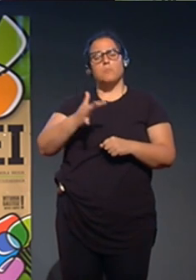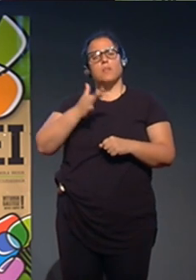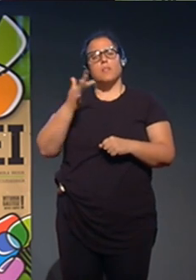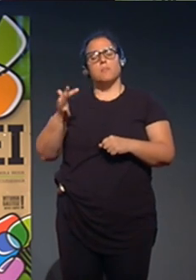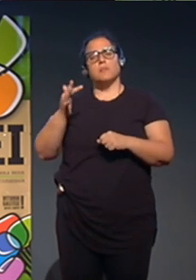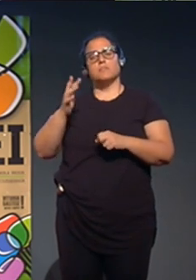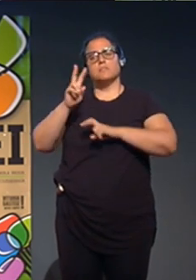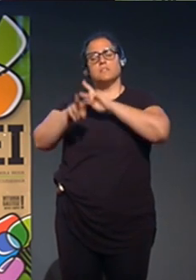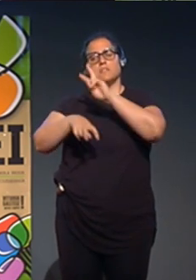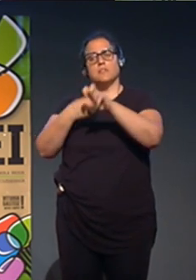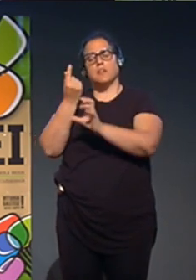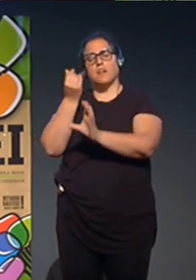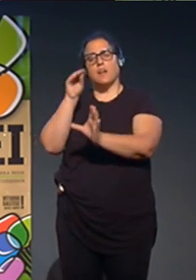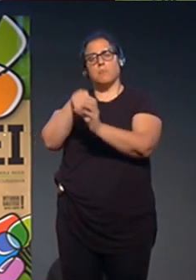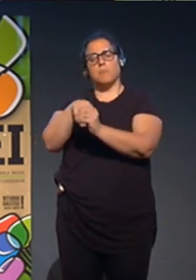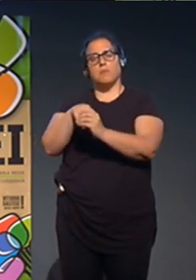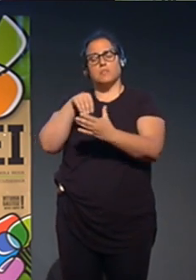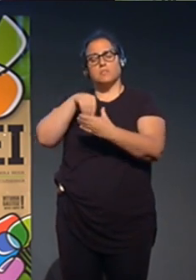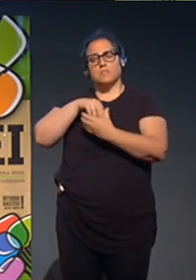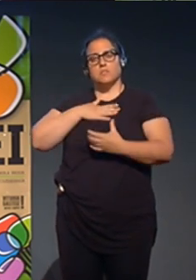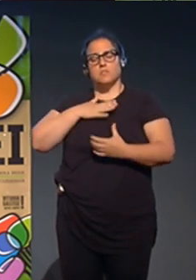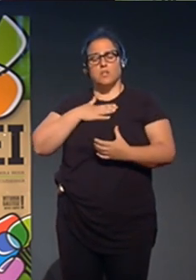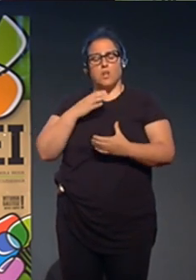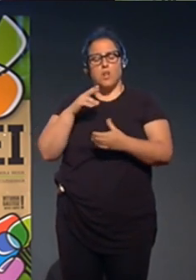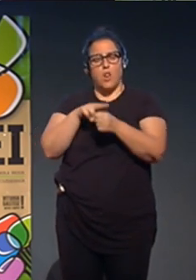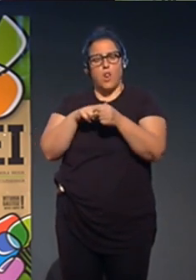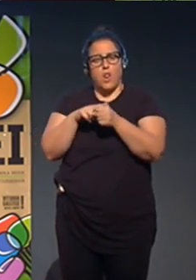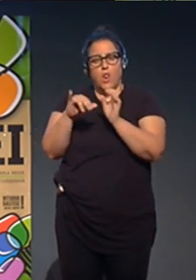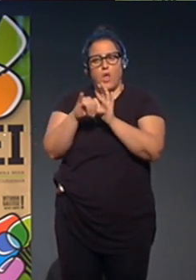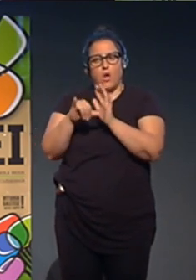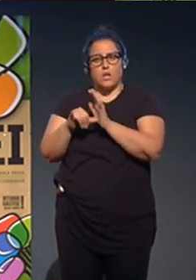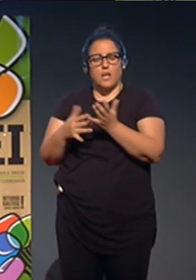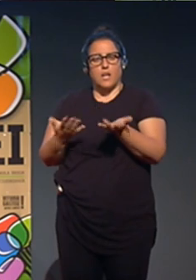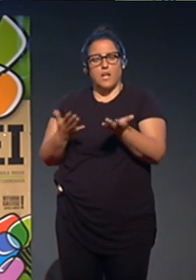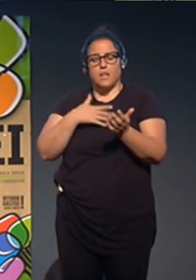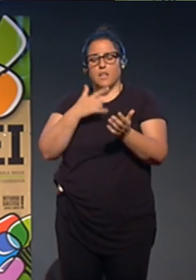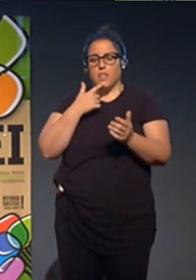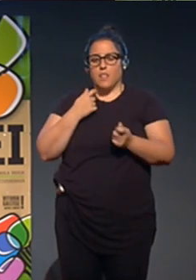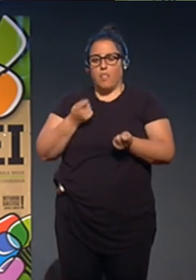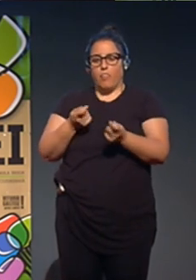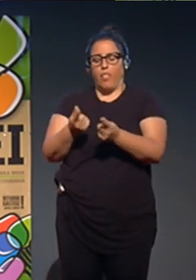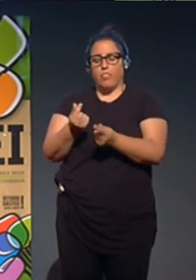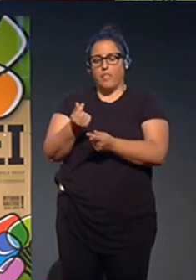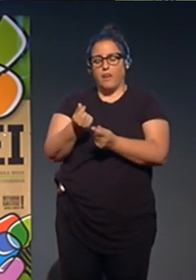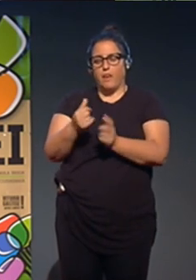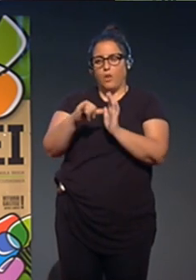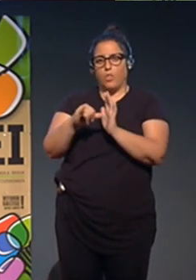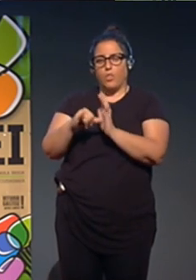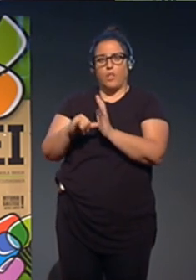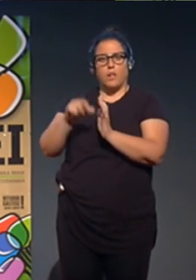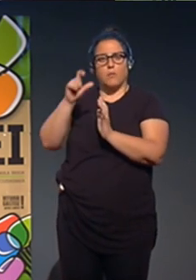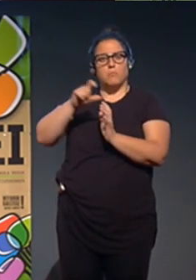en lo local porque quiere decir que esa inversión tuya redunda En beneficio económico de los